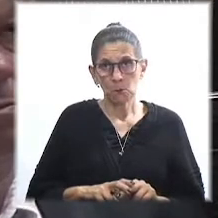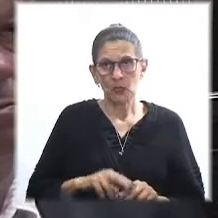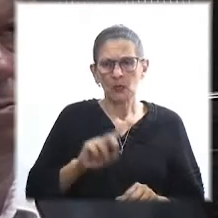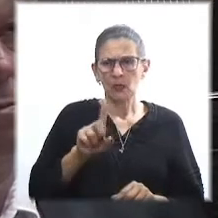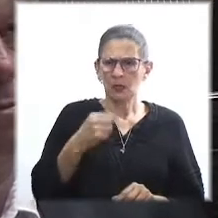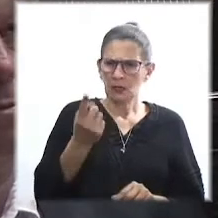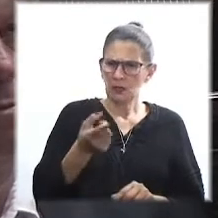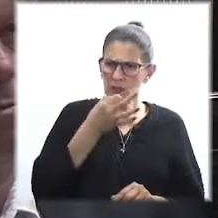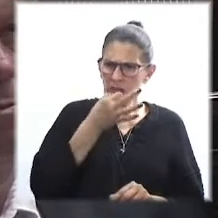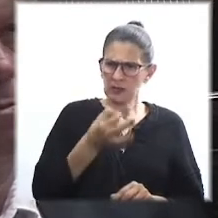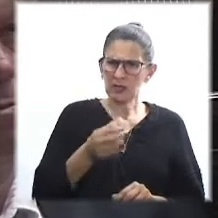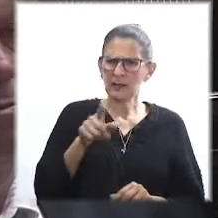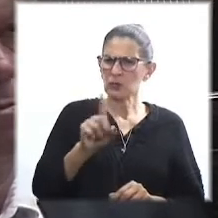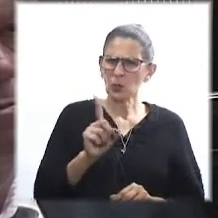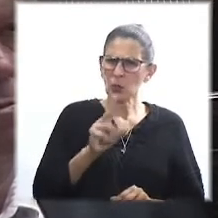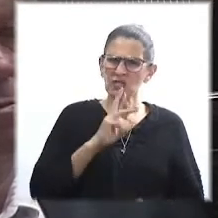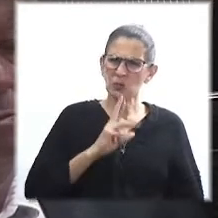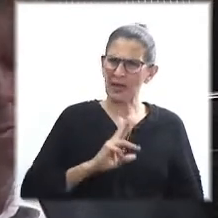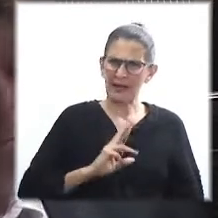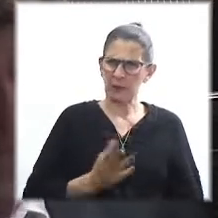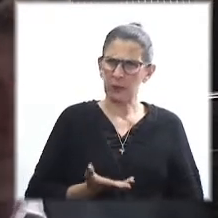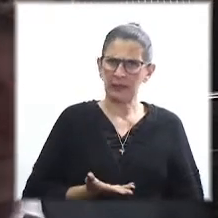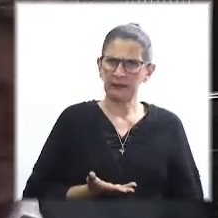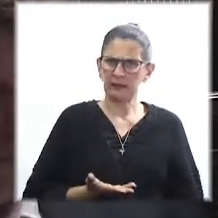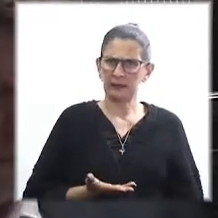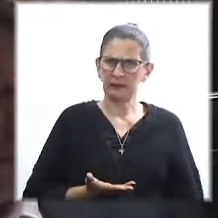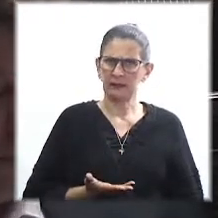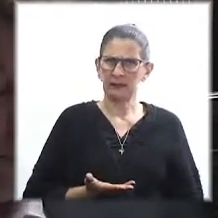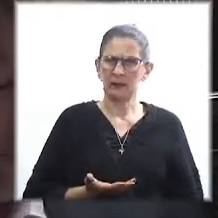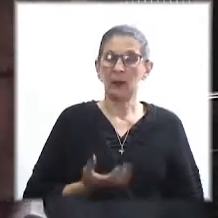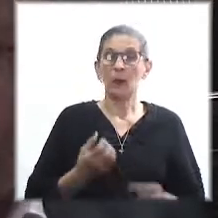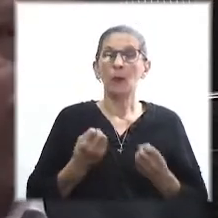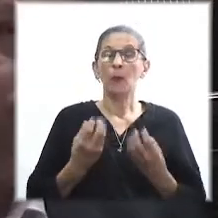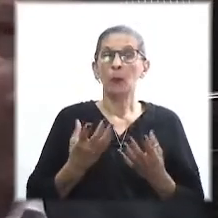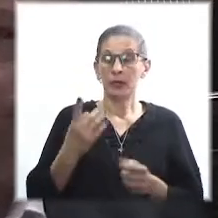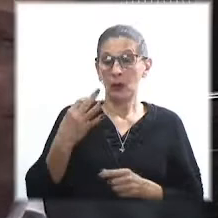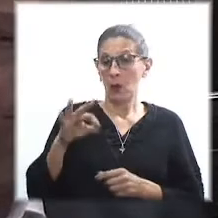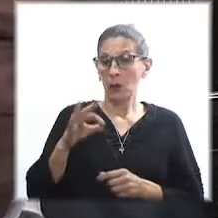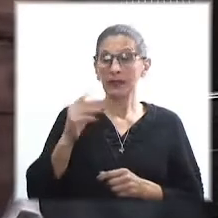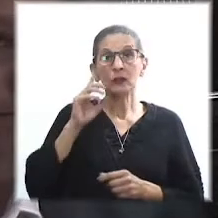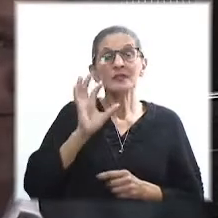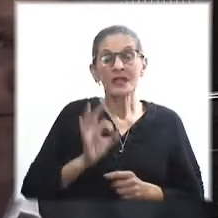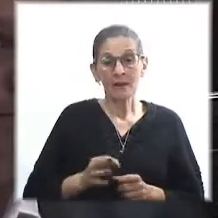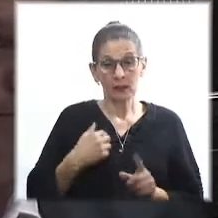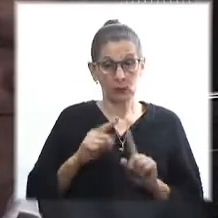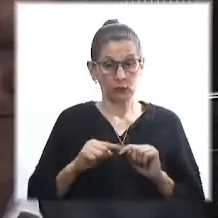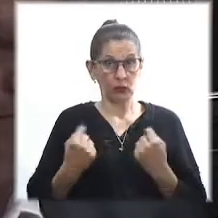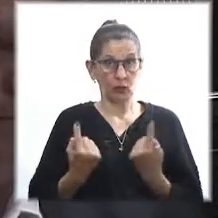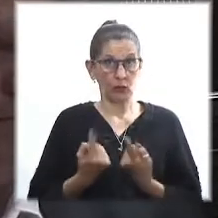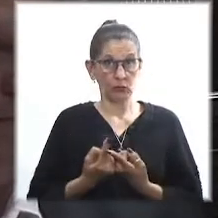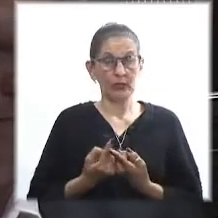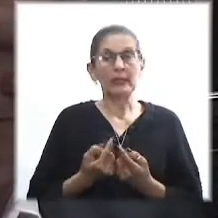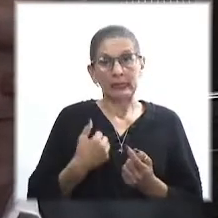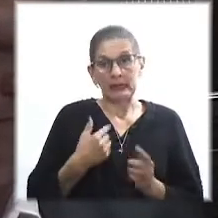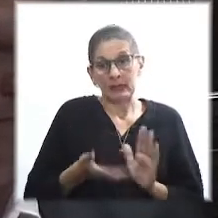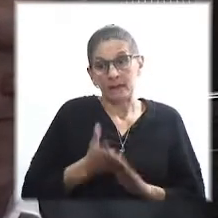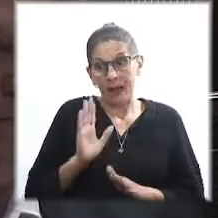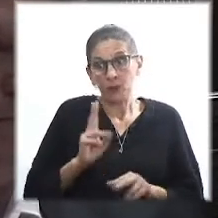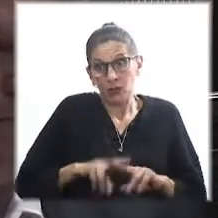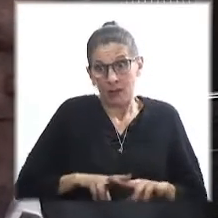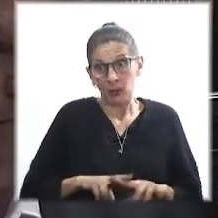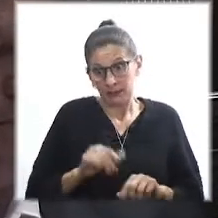Y el otro le dice, pero eso no es una respuesta, porque lo único que sabemos todos es que nos vamos a morir.